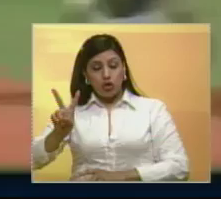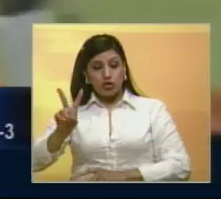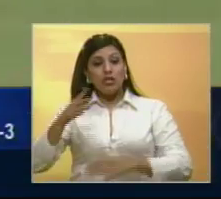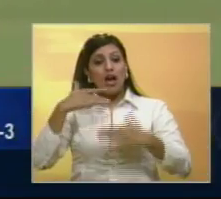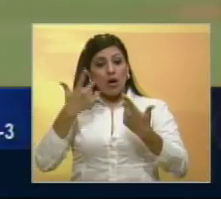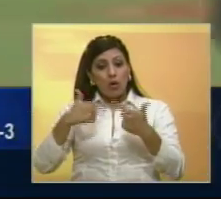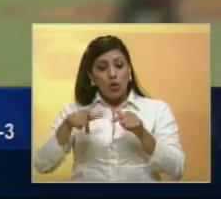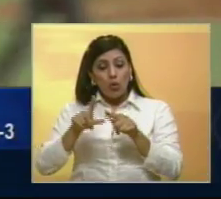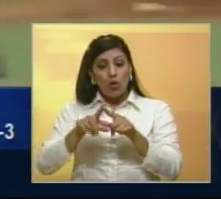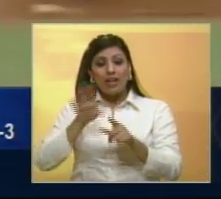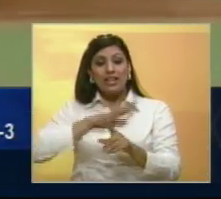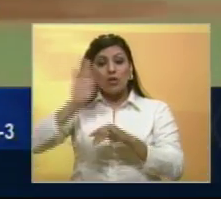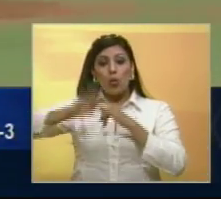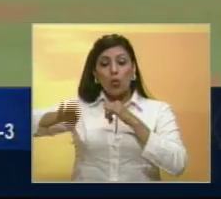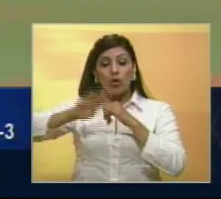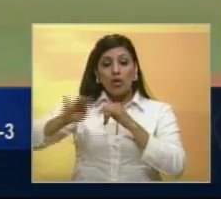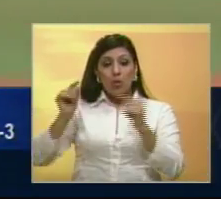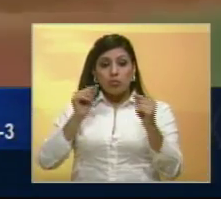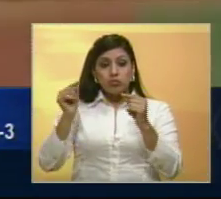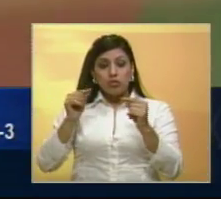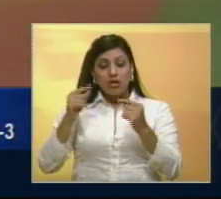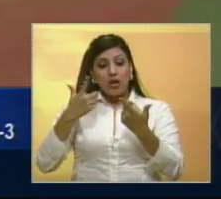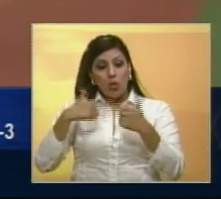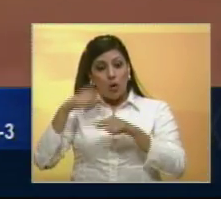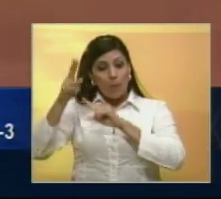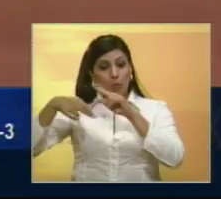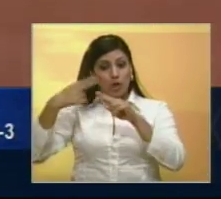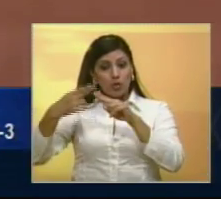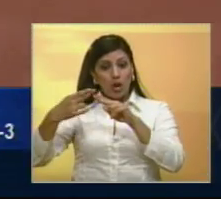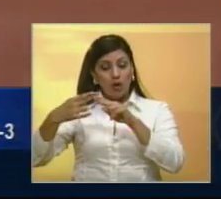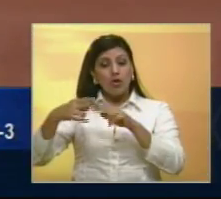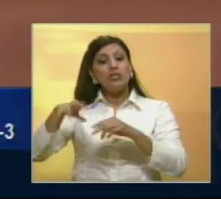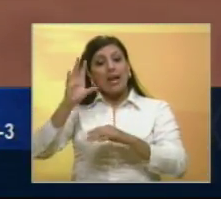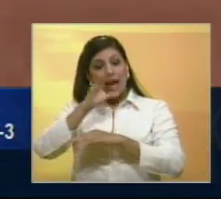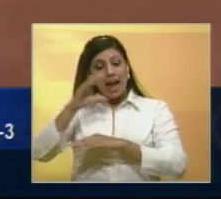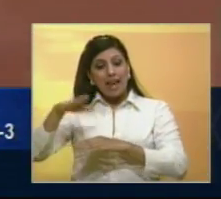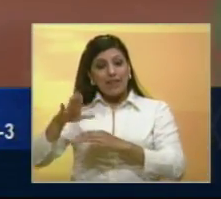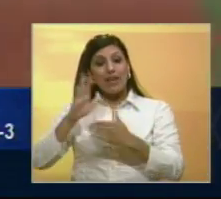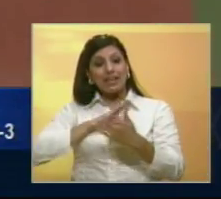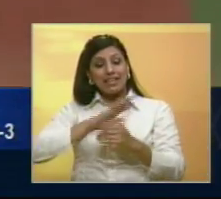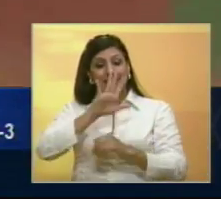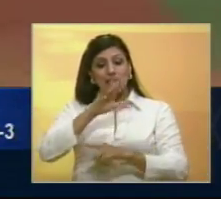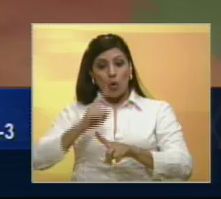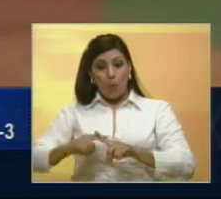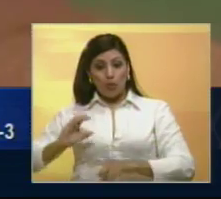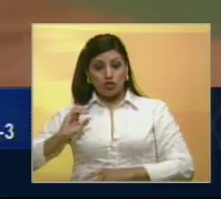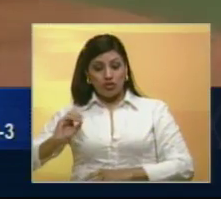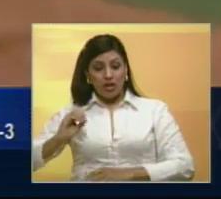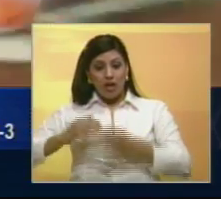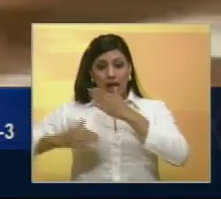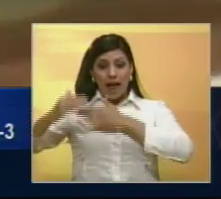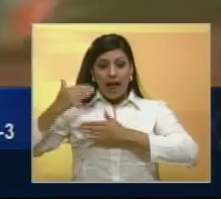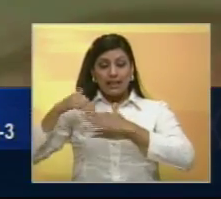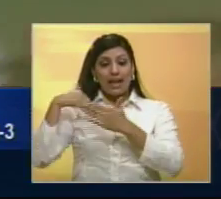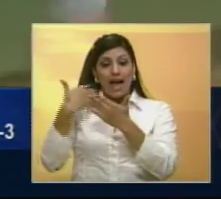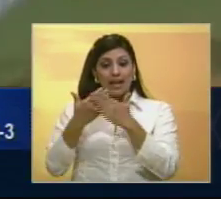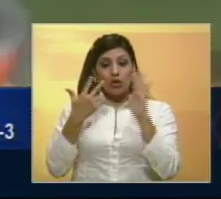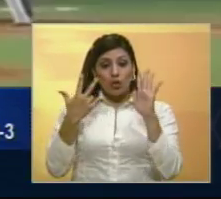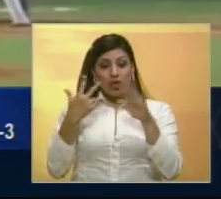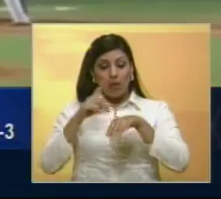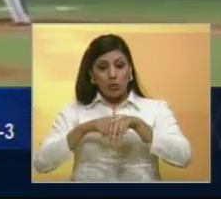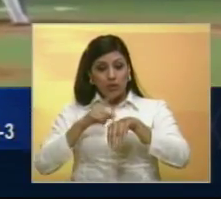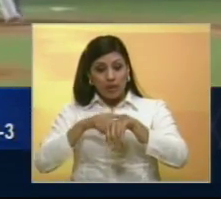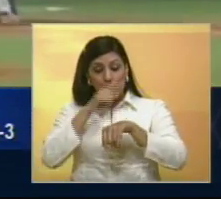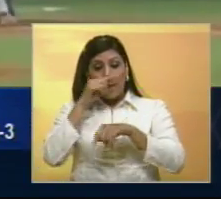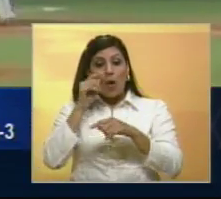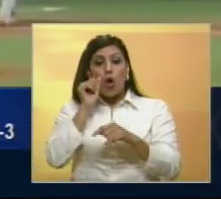Chico Carrasquel recibió el último duelo de la serie en Puerto La Cruz. Caribe se estuvo abajo 5-0 y vino de atrás, hasta que en el octavo inning un